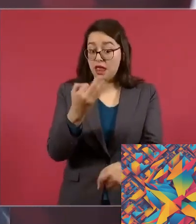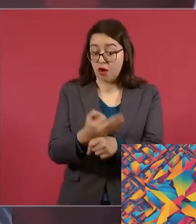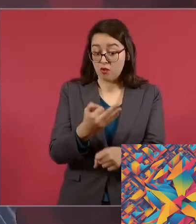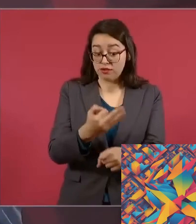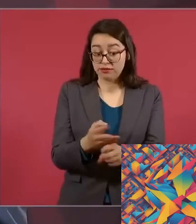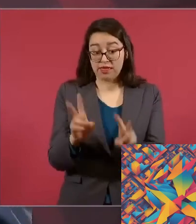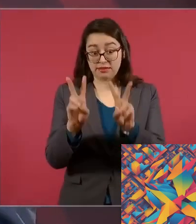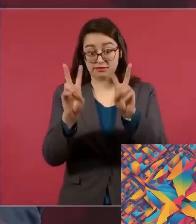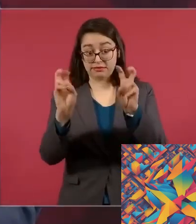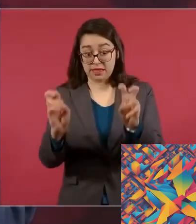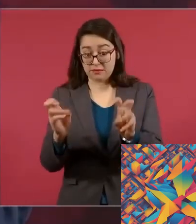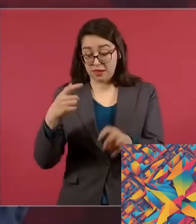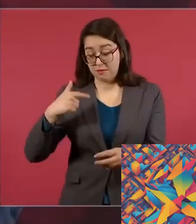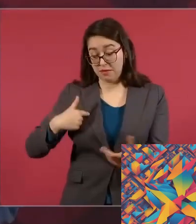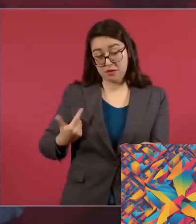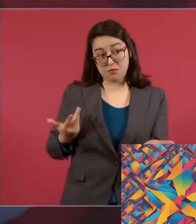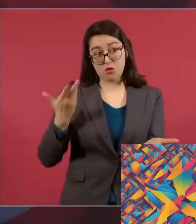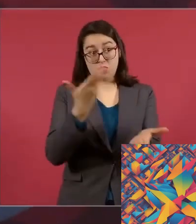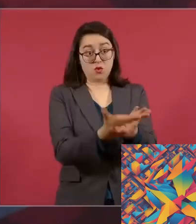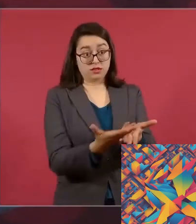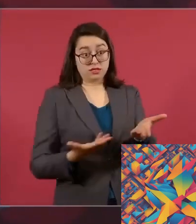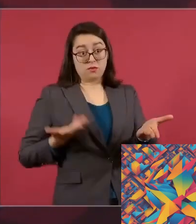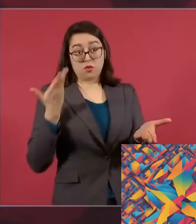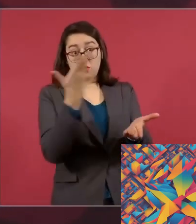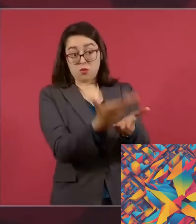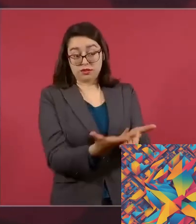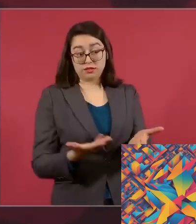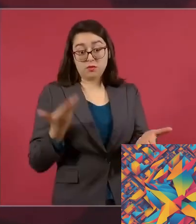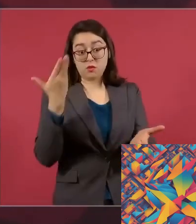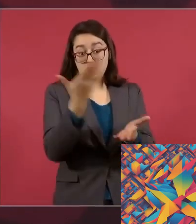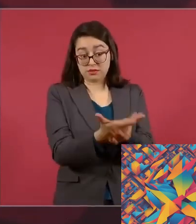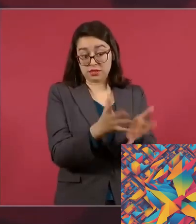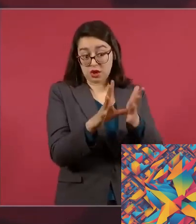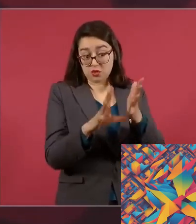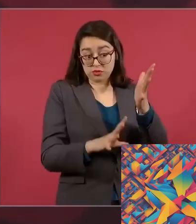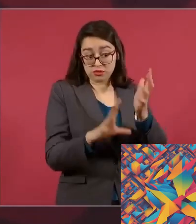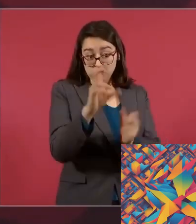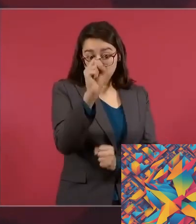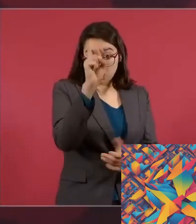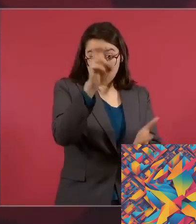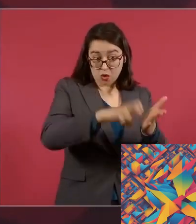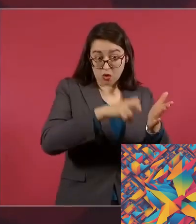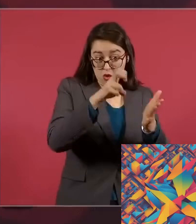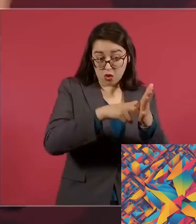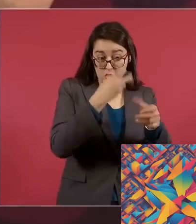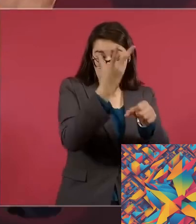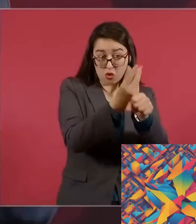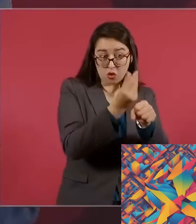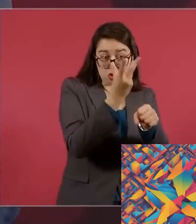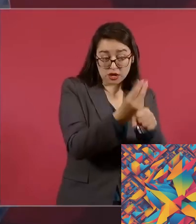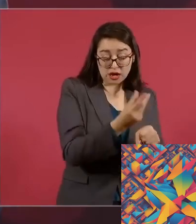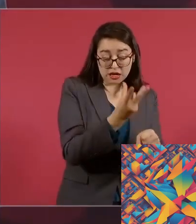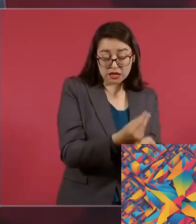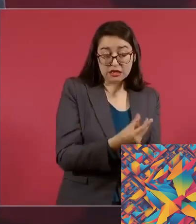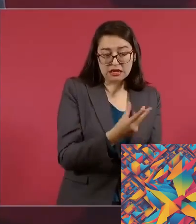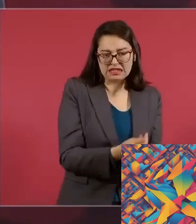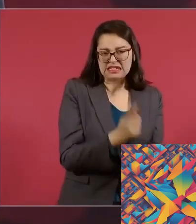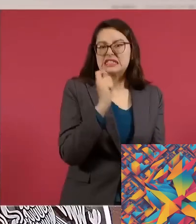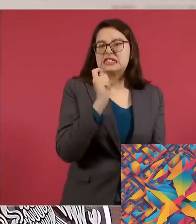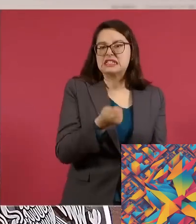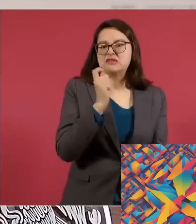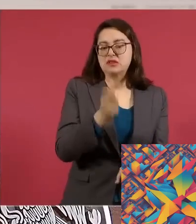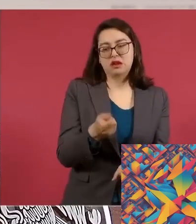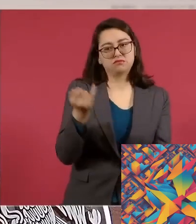para mejorar México? Primero, es fundamental reconocer la valentía y la transparencia de figuras como Saldívar, que,